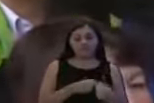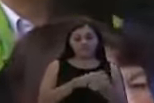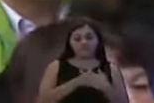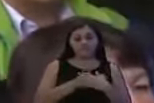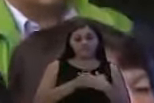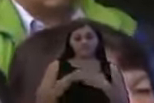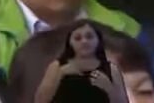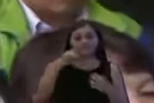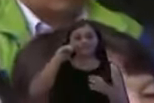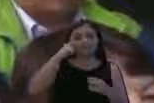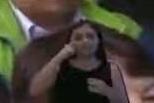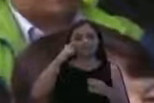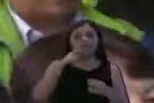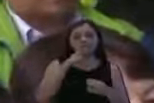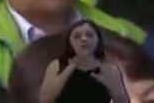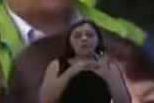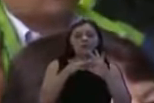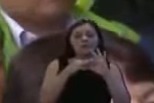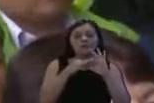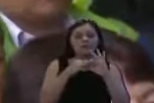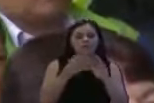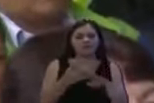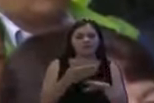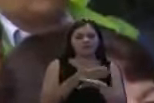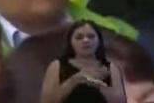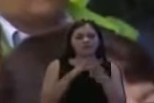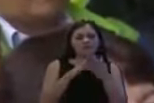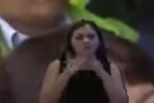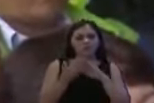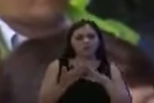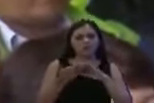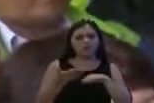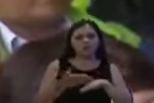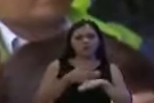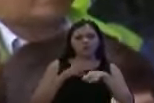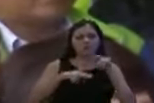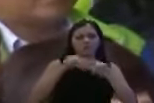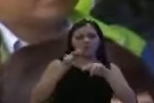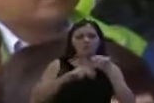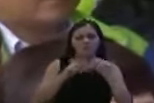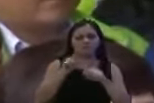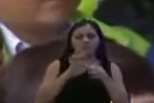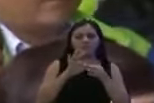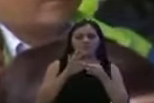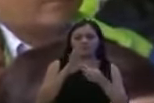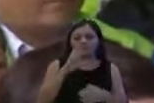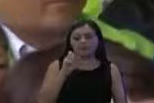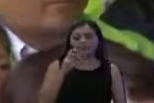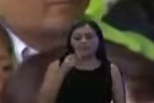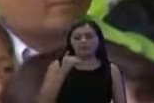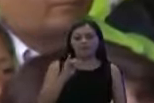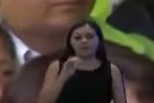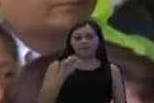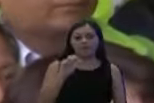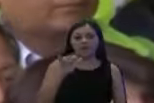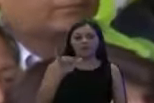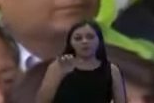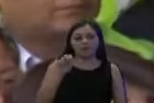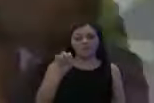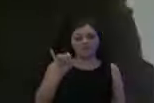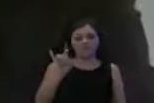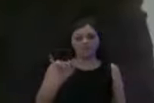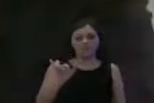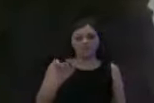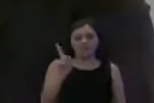Recuerdo con los compañeros que murieron construyendo esta vía los compañeros tadai y ayobi un abrazo a